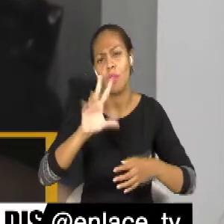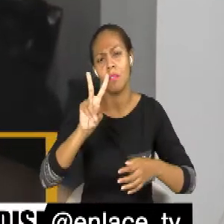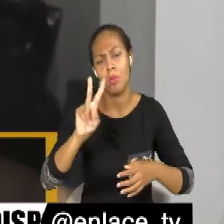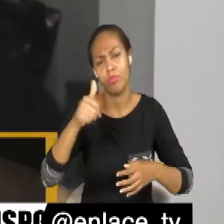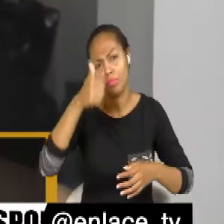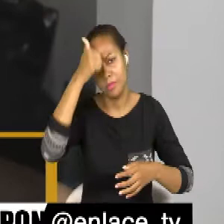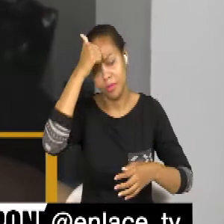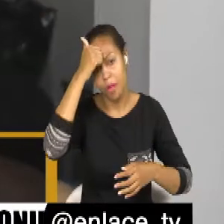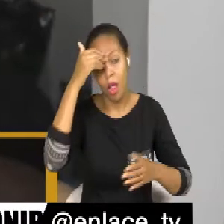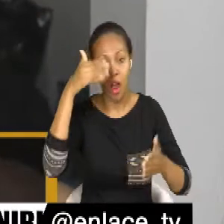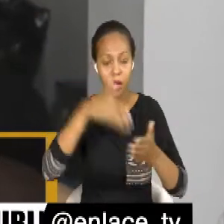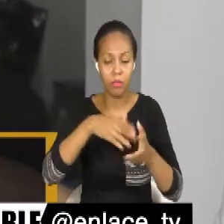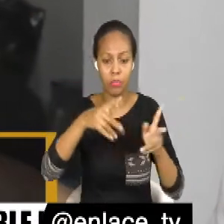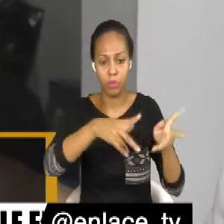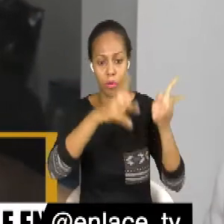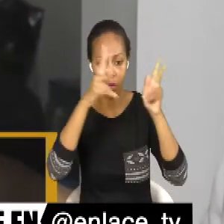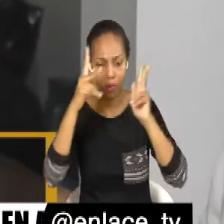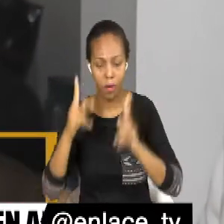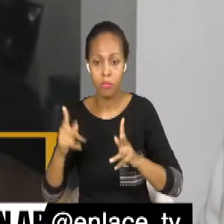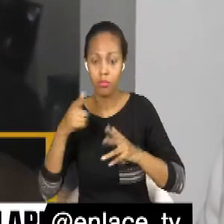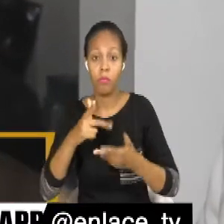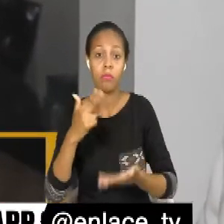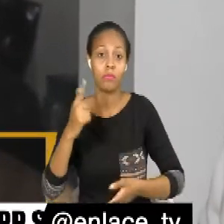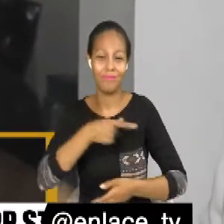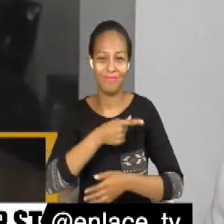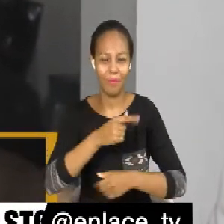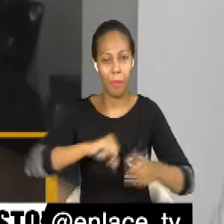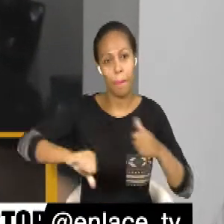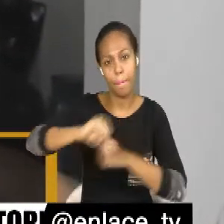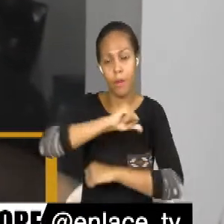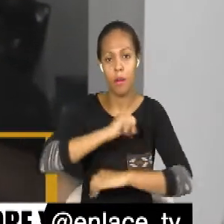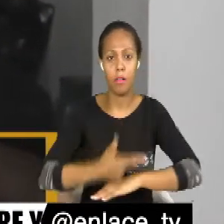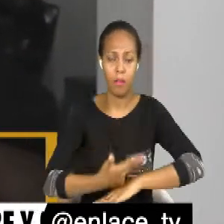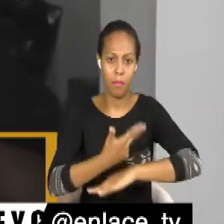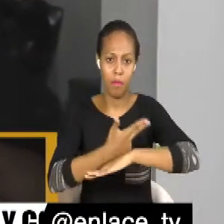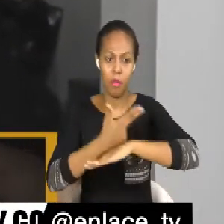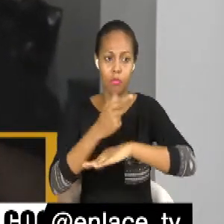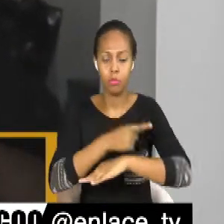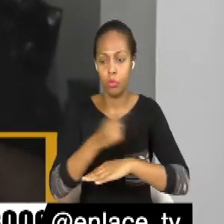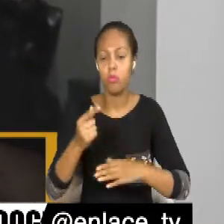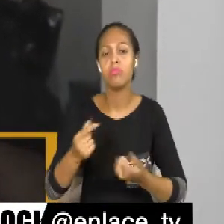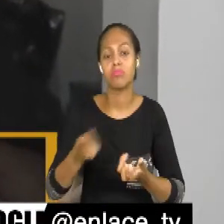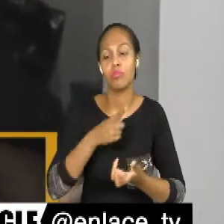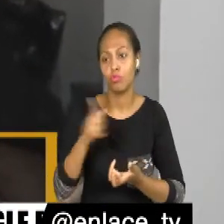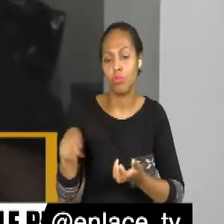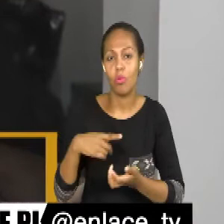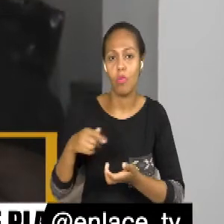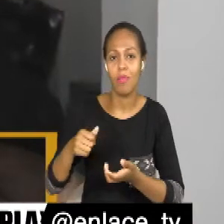de ahí llegamos al Parque Camilo Torres, en donde haremos un canelazo y estaremos ahí